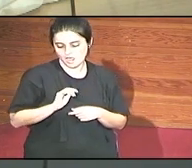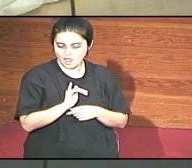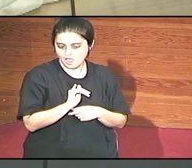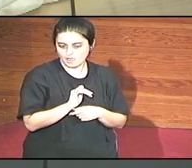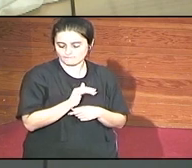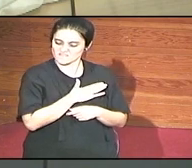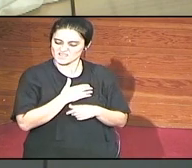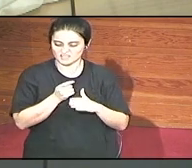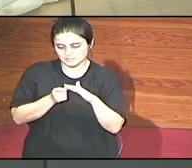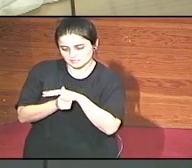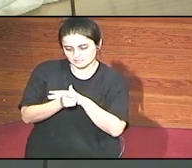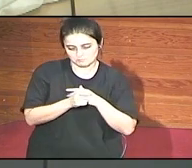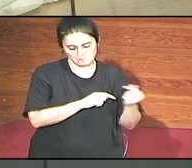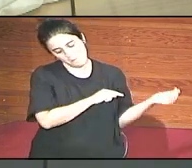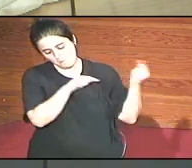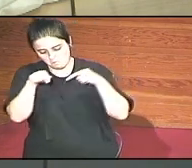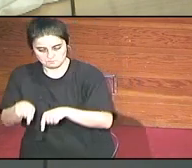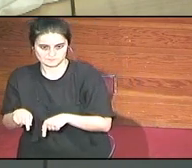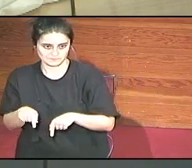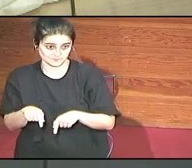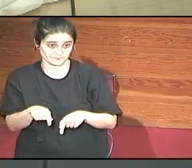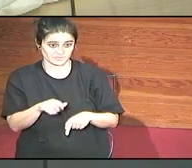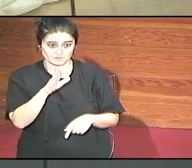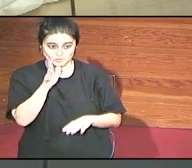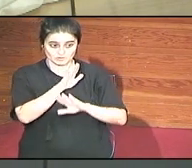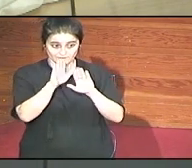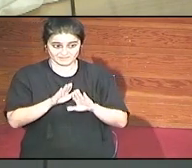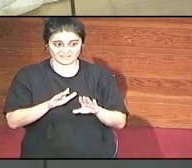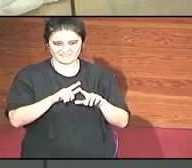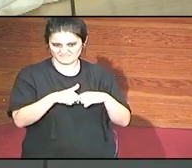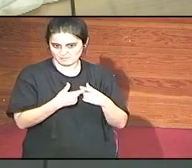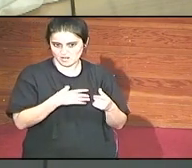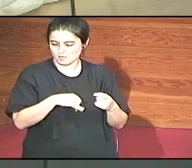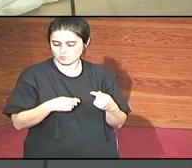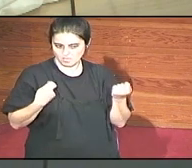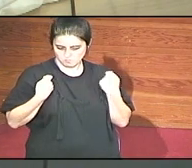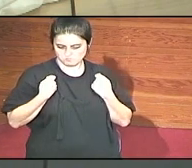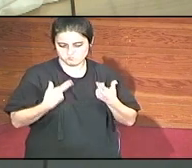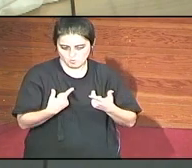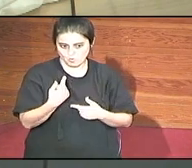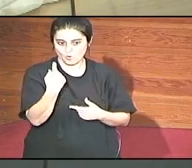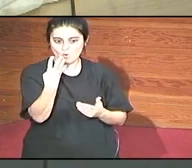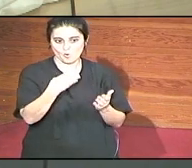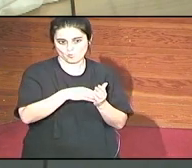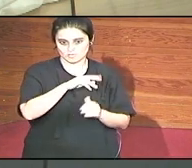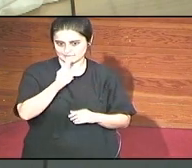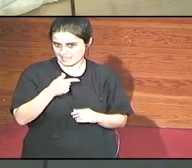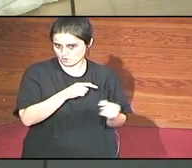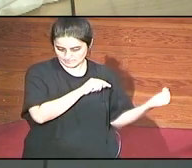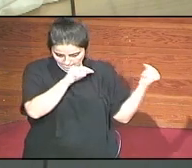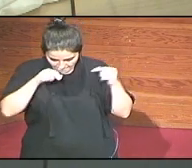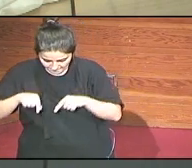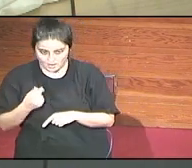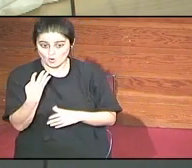invertir en poder venir que al final muchos muchas veces se gastan 4.000 euros en poder hacer el viaje se podrían si hubiera una